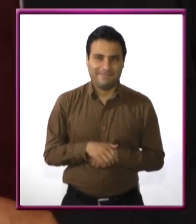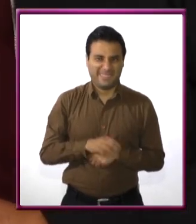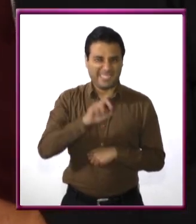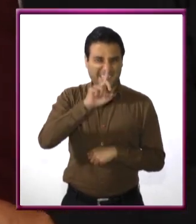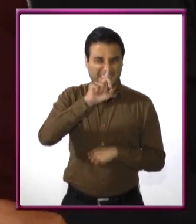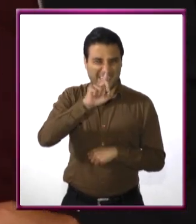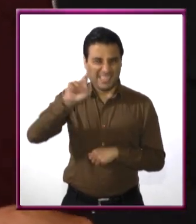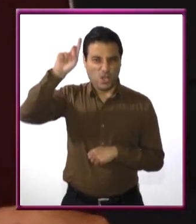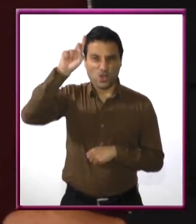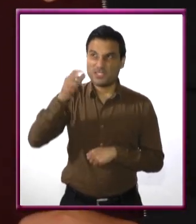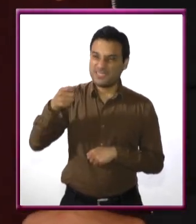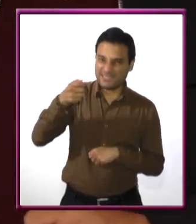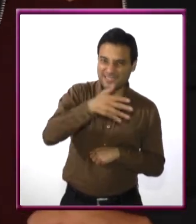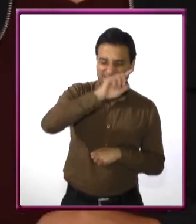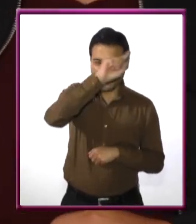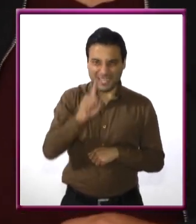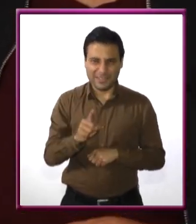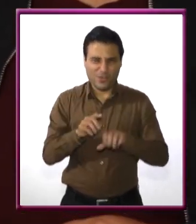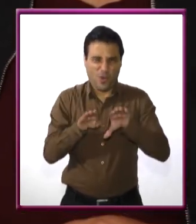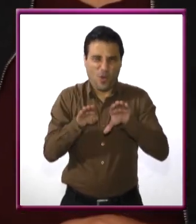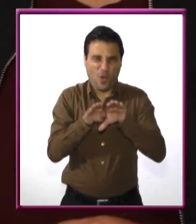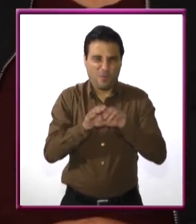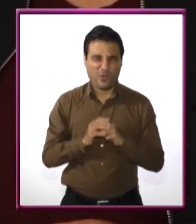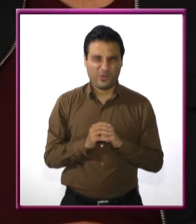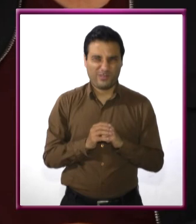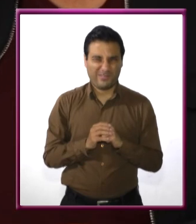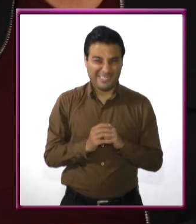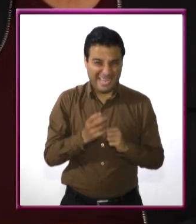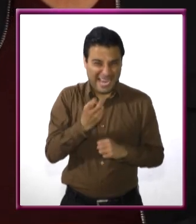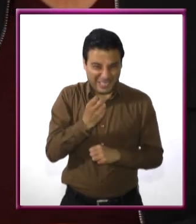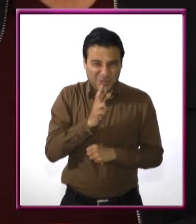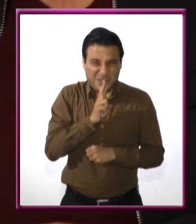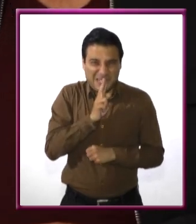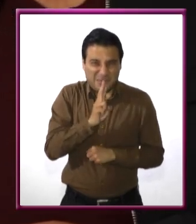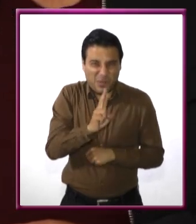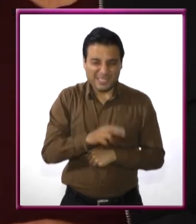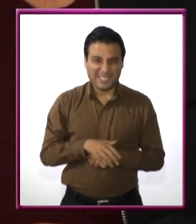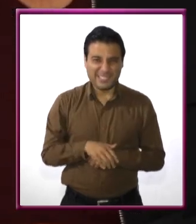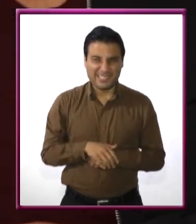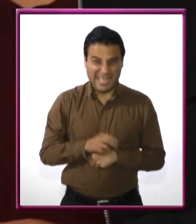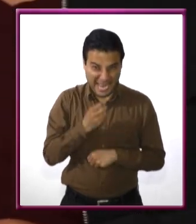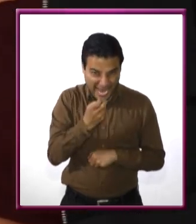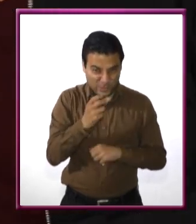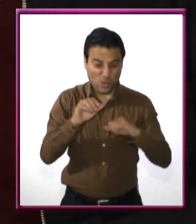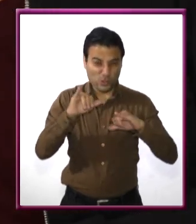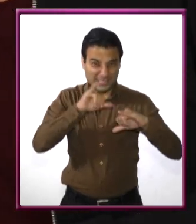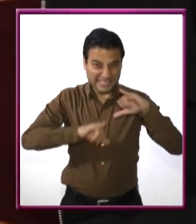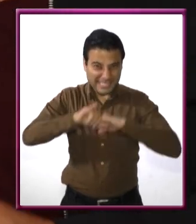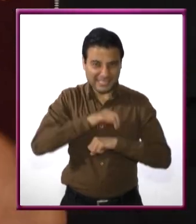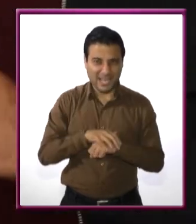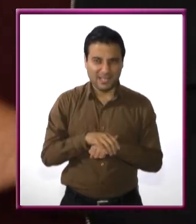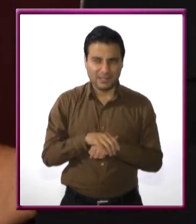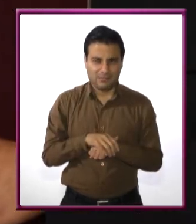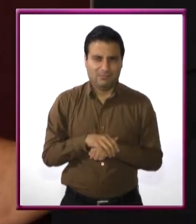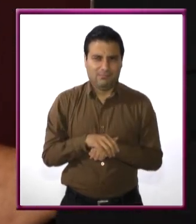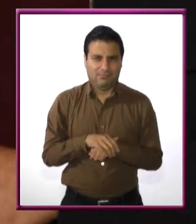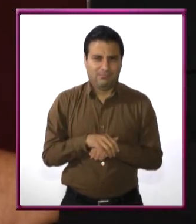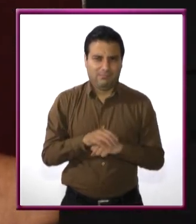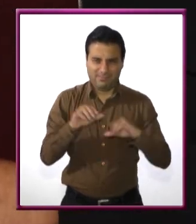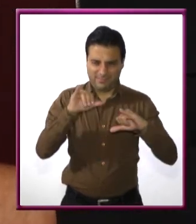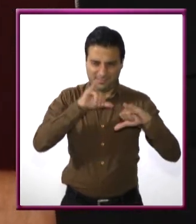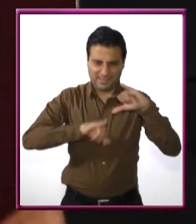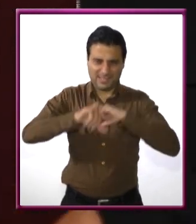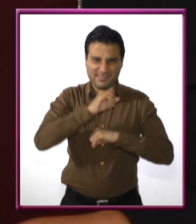los dioses mandaban los rayos, no sé, es dar una respuesta o una explicación. Entonces, ¿eso es ciencia? ¿Exactamente a qué le